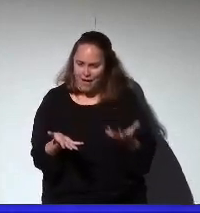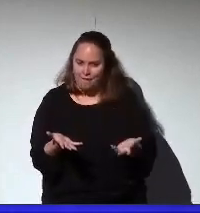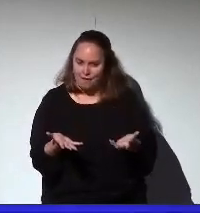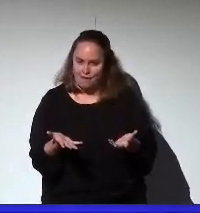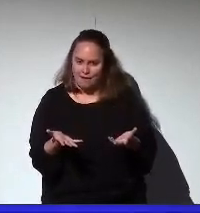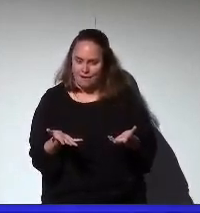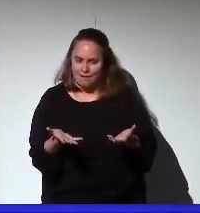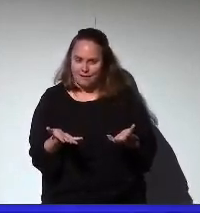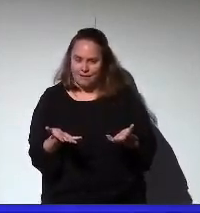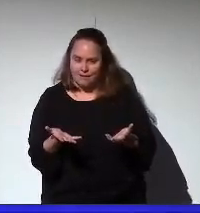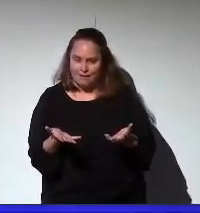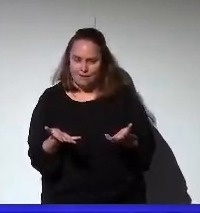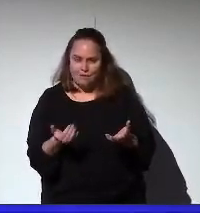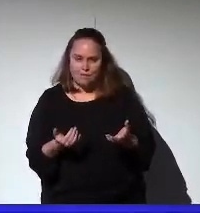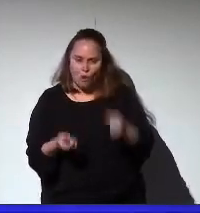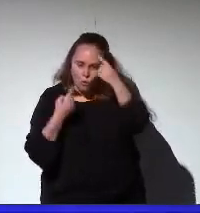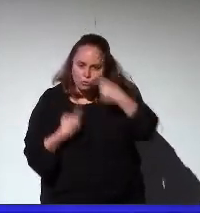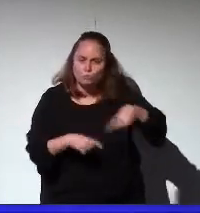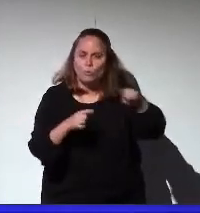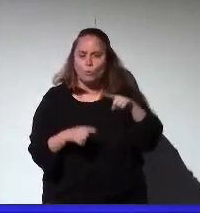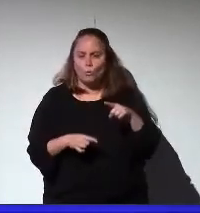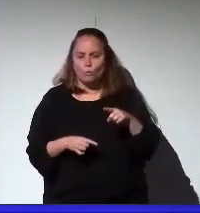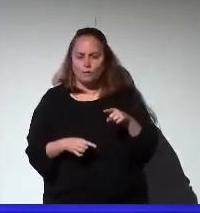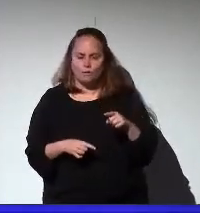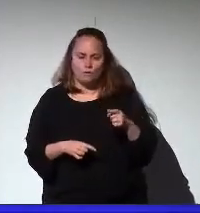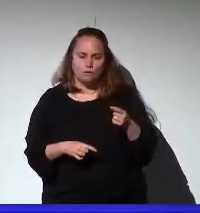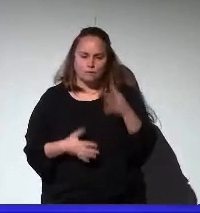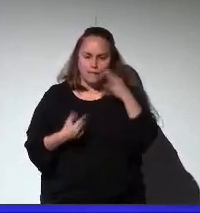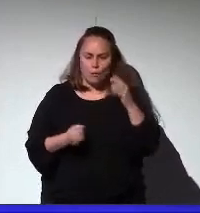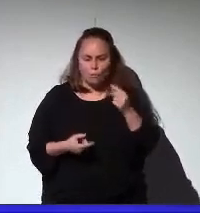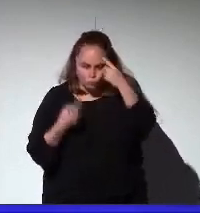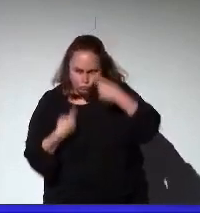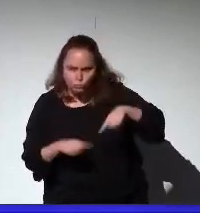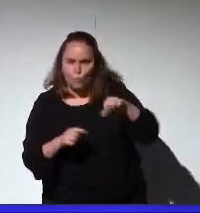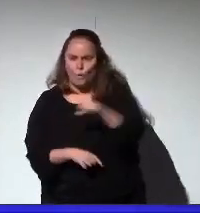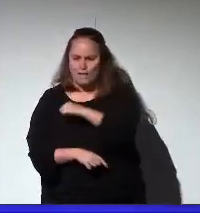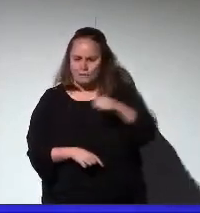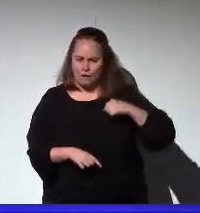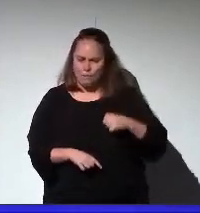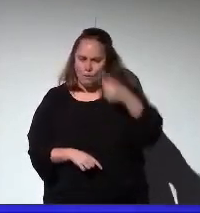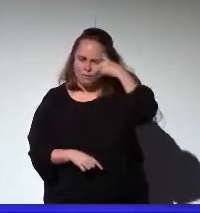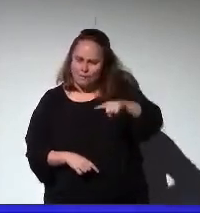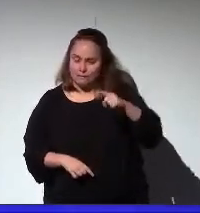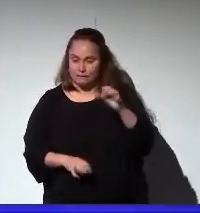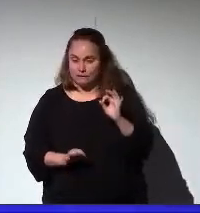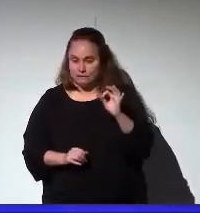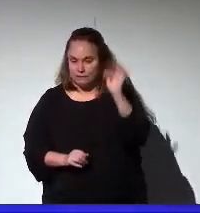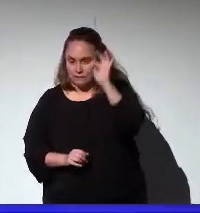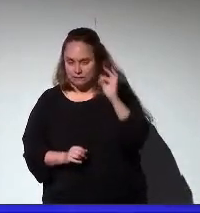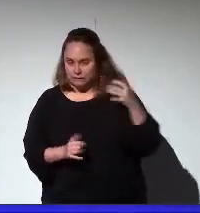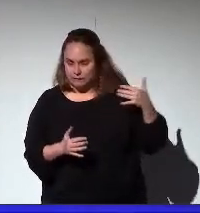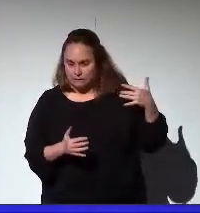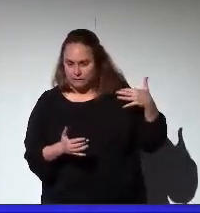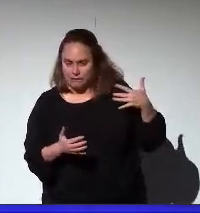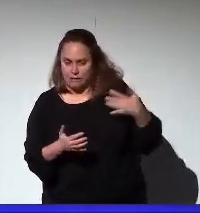Con esa ideología del autogestiónate tú la salud, del individualismo, que también ha permeado en los últimos años, que nos ha dicho que cada uno debe ser responsable